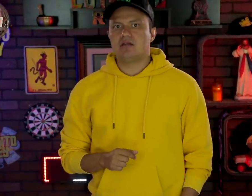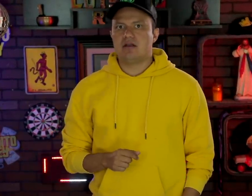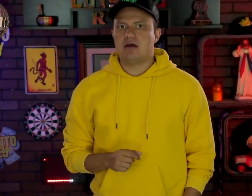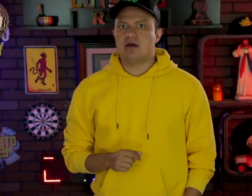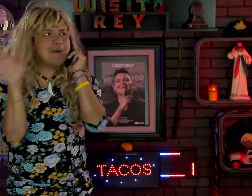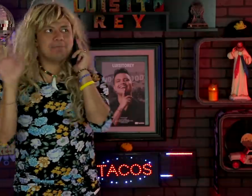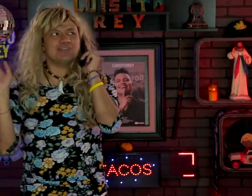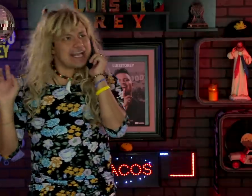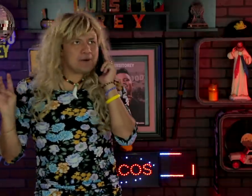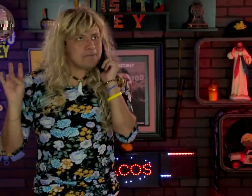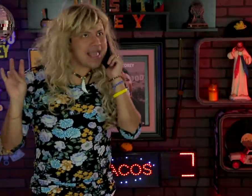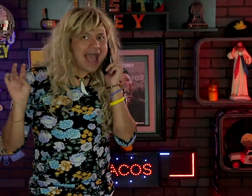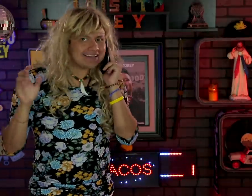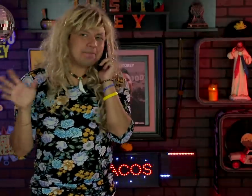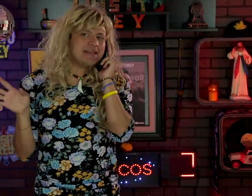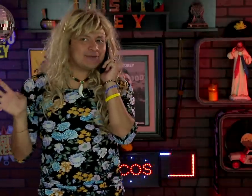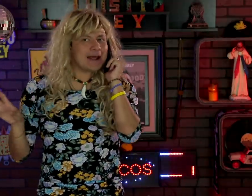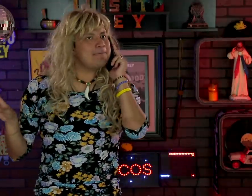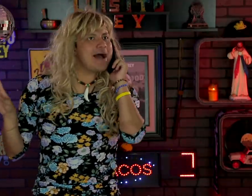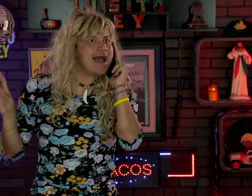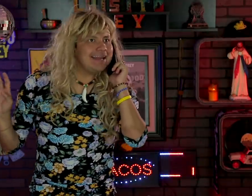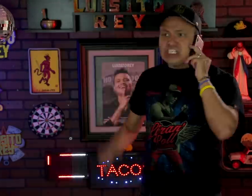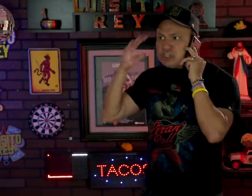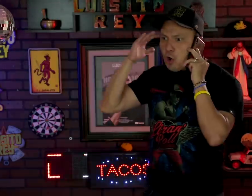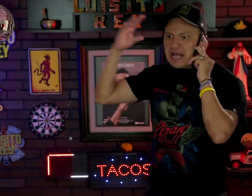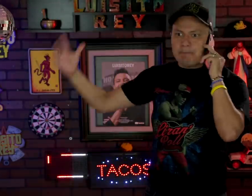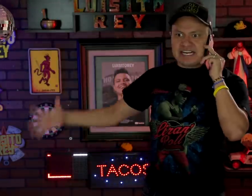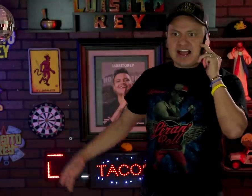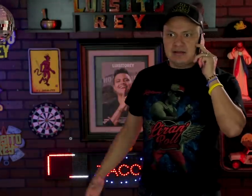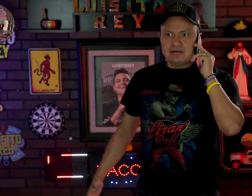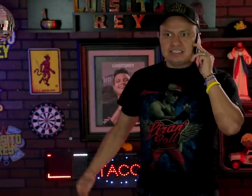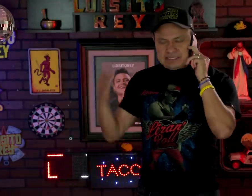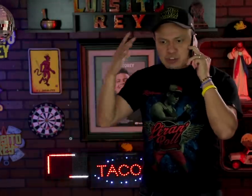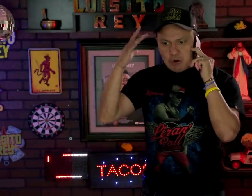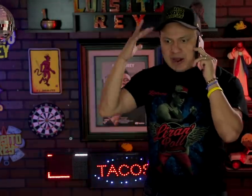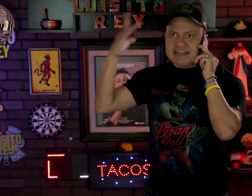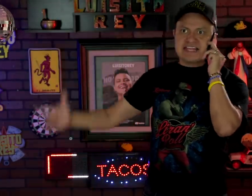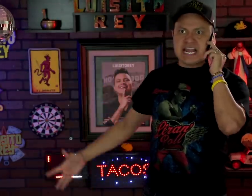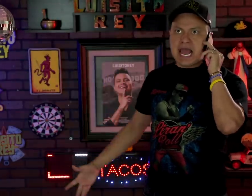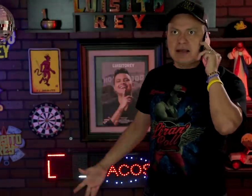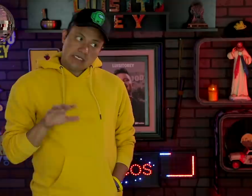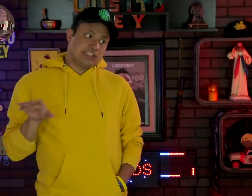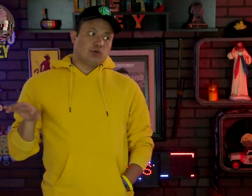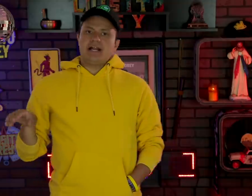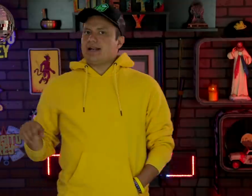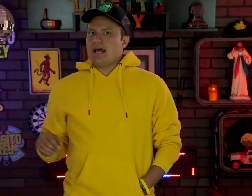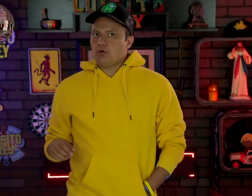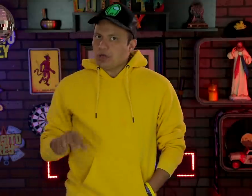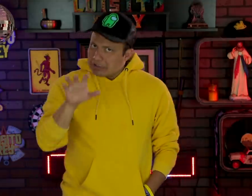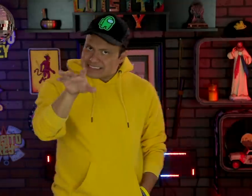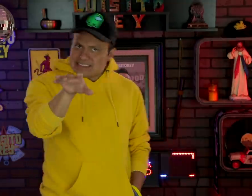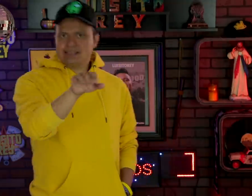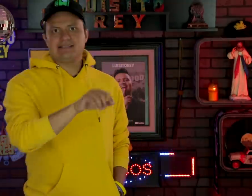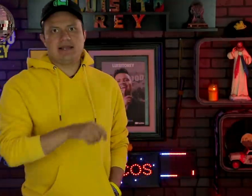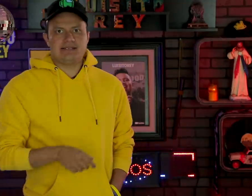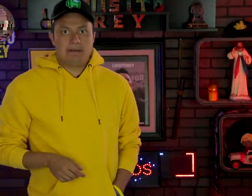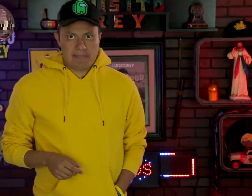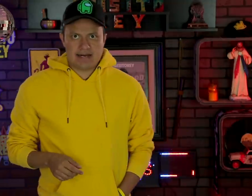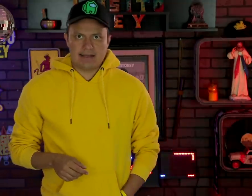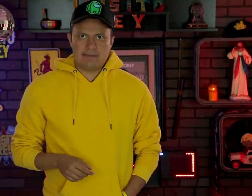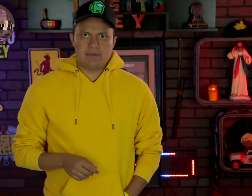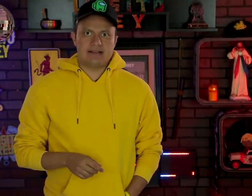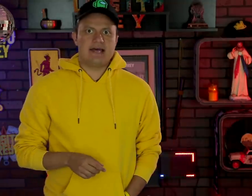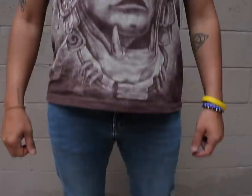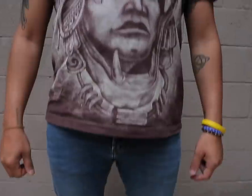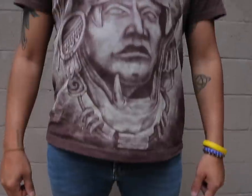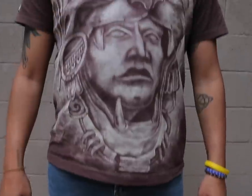cuarentena Vamos a rumbear, te invito a una party Estás loca, perra Estamos en cuarentena Sé que suena raro, pero existe esa